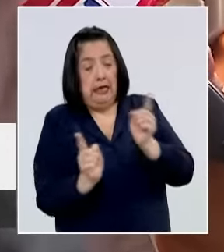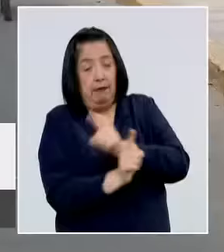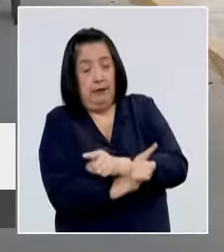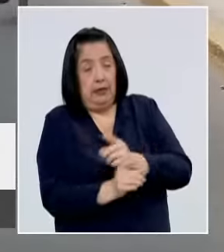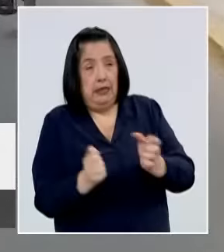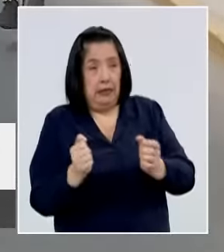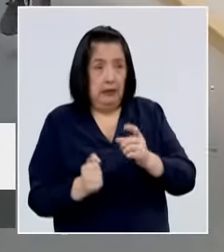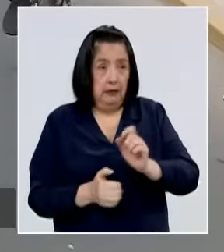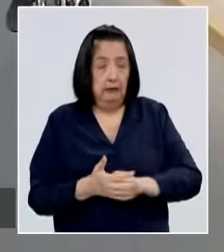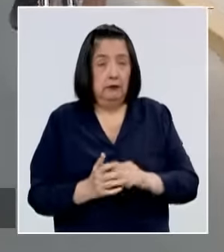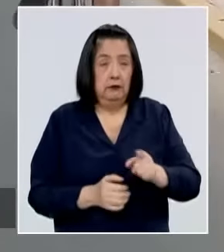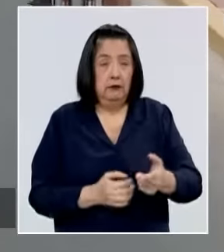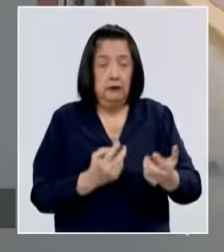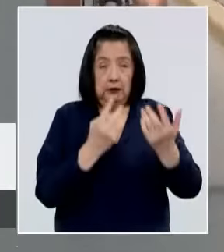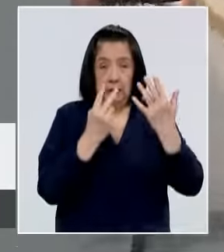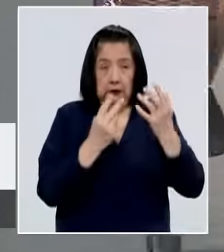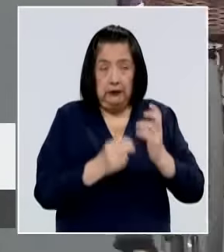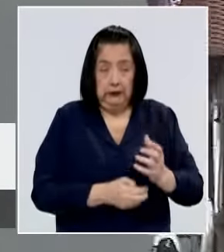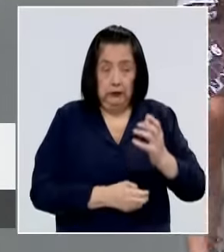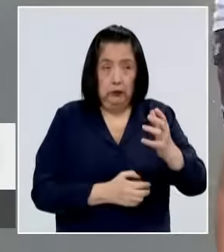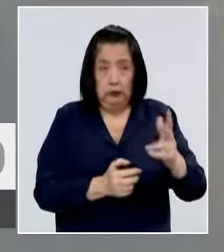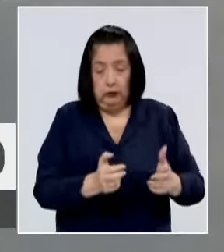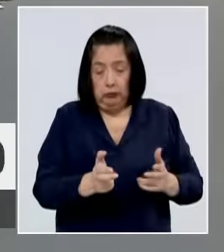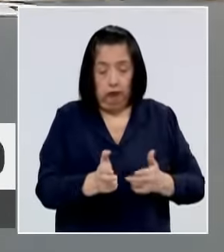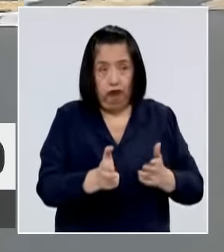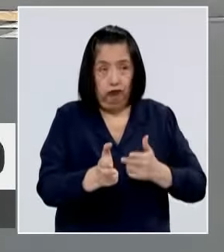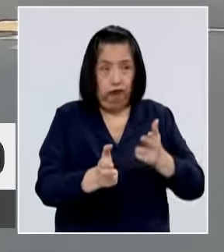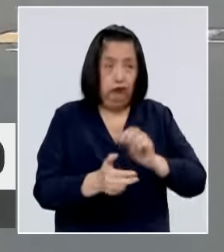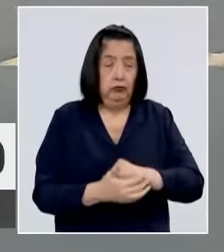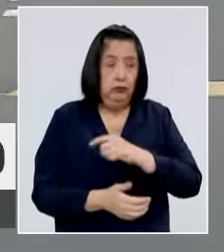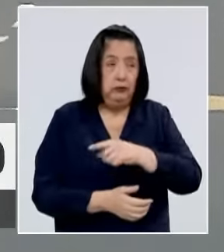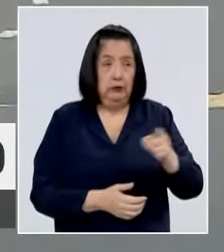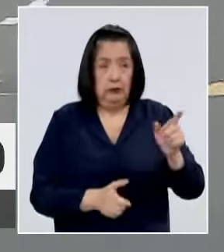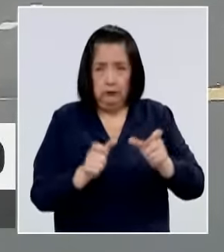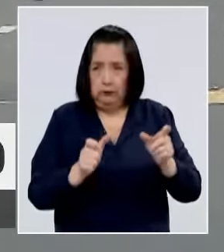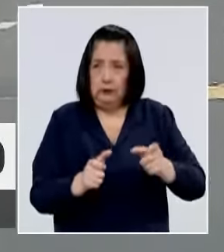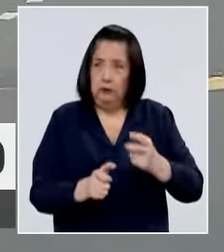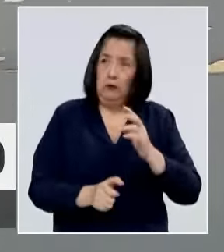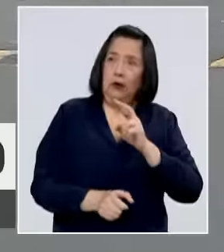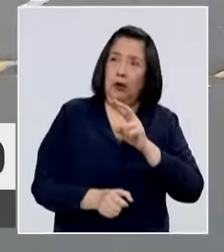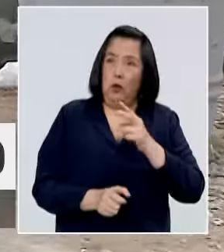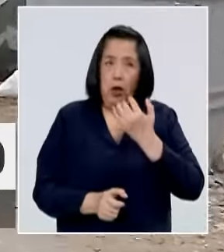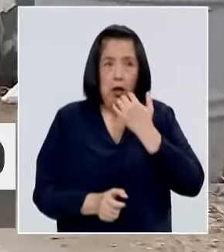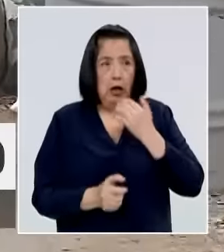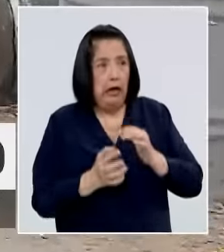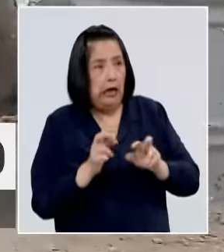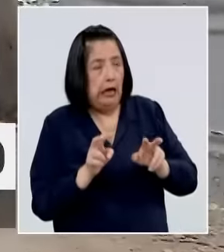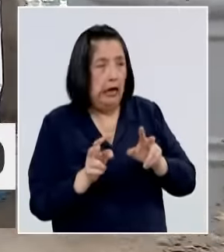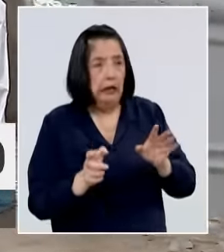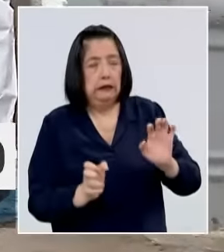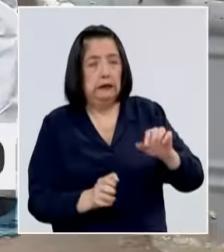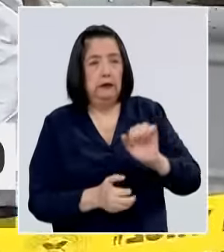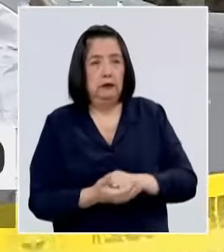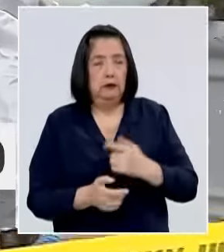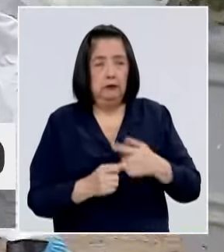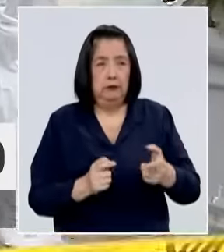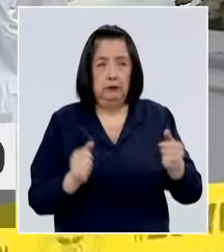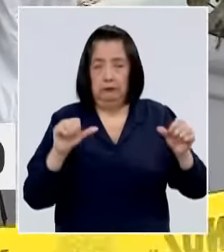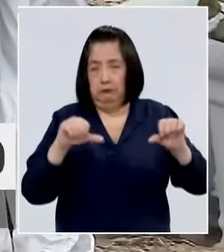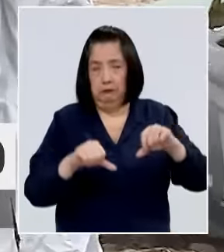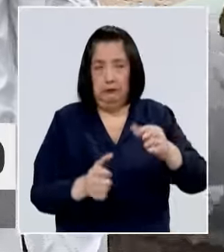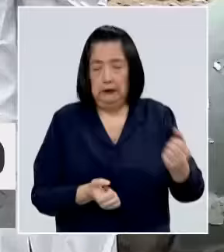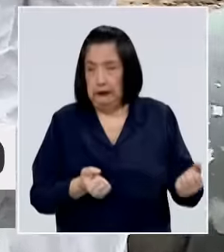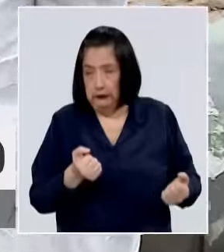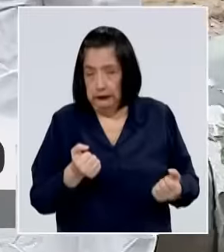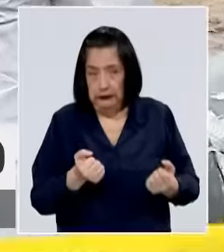realizar fueron siete cuadras de persecución ante el pánico de transeuntes y vecinos sin embargo una mala maniobra